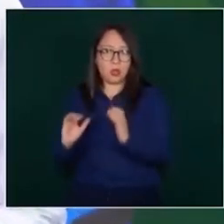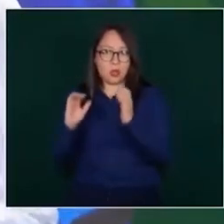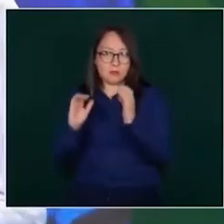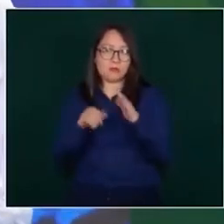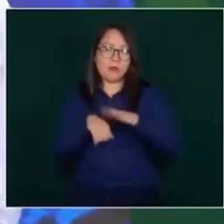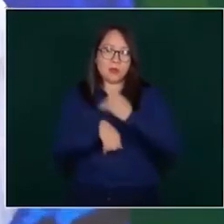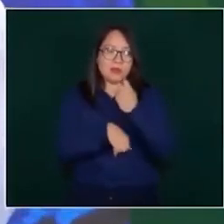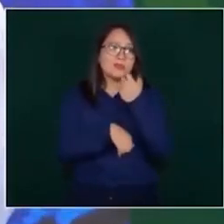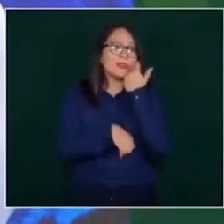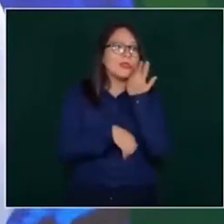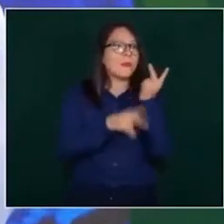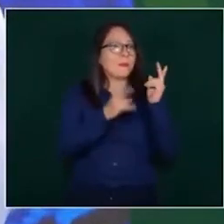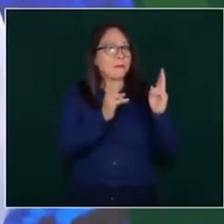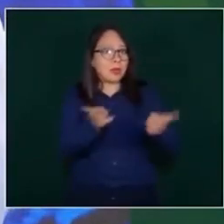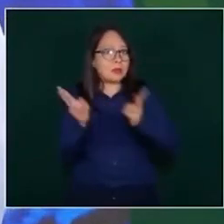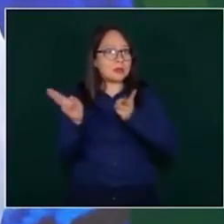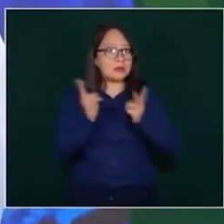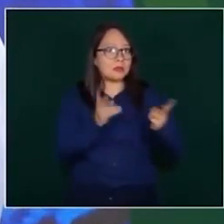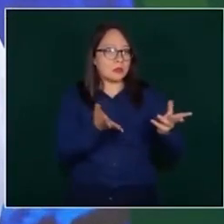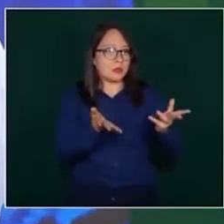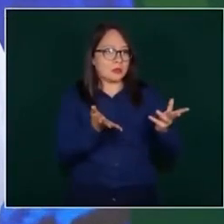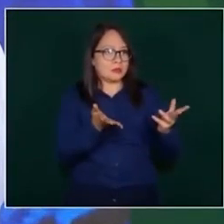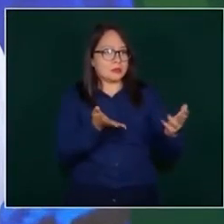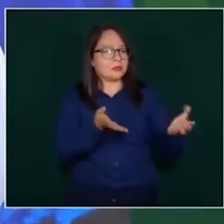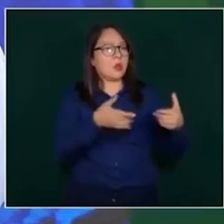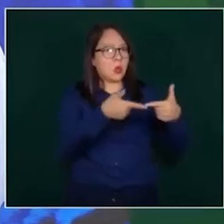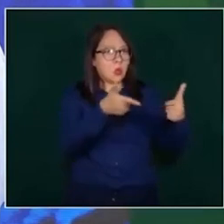darles información.